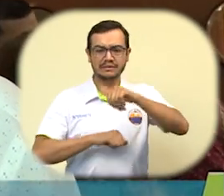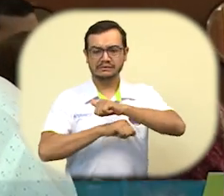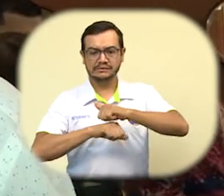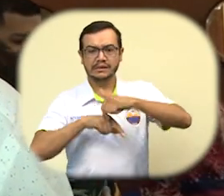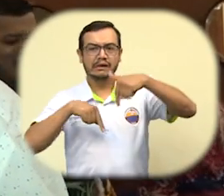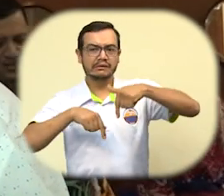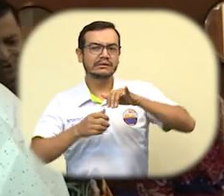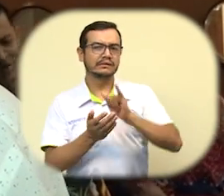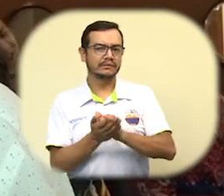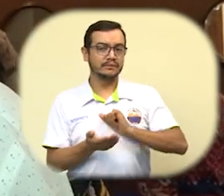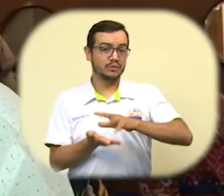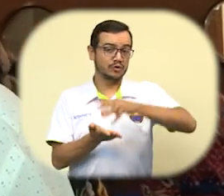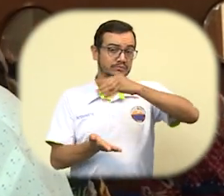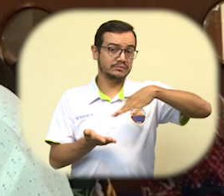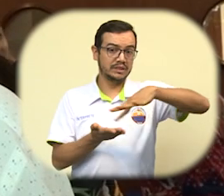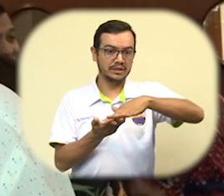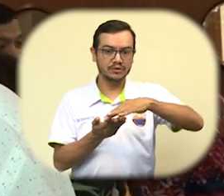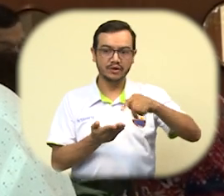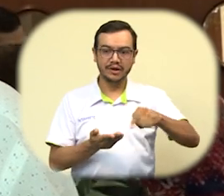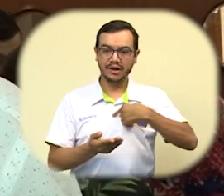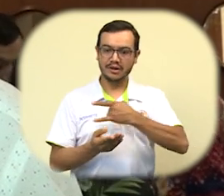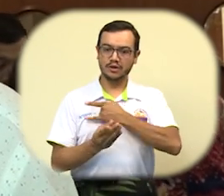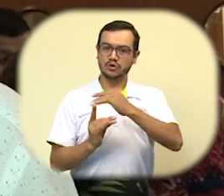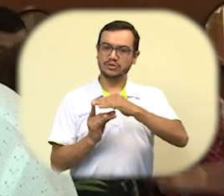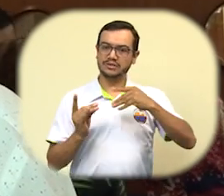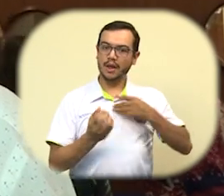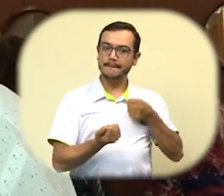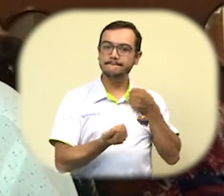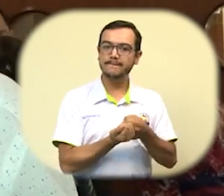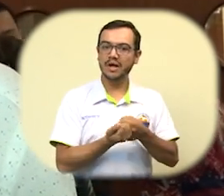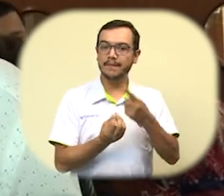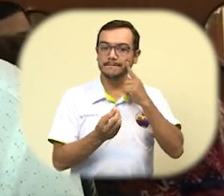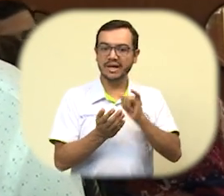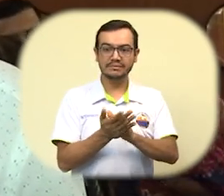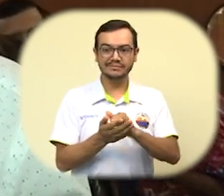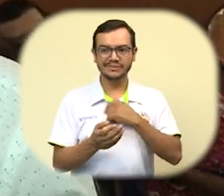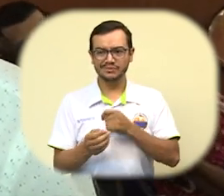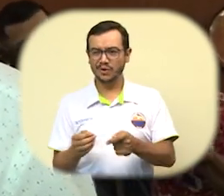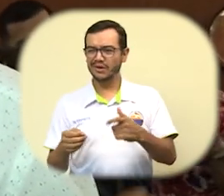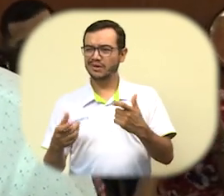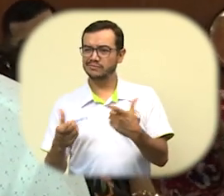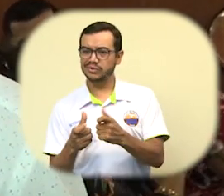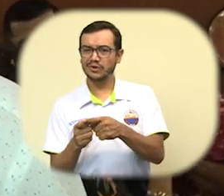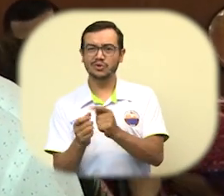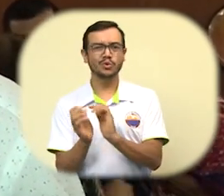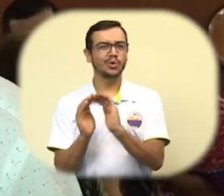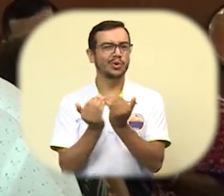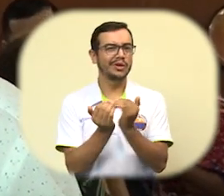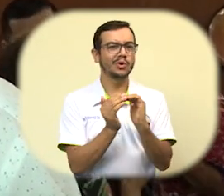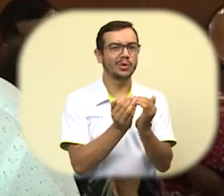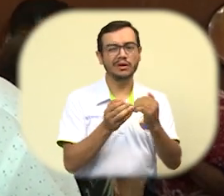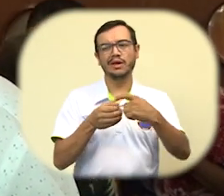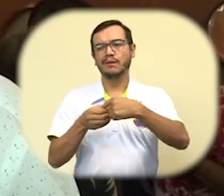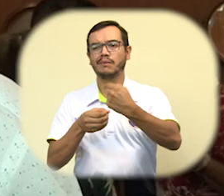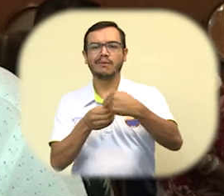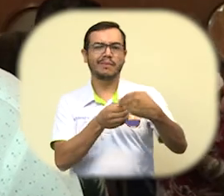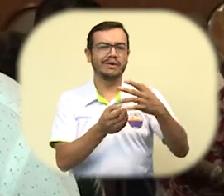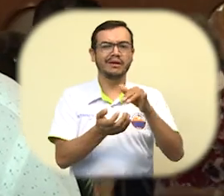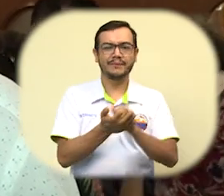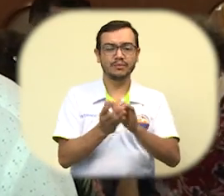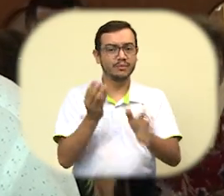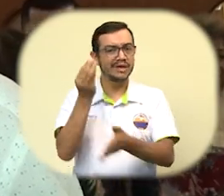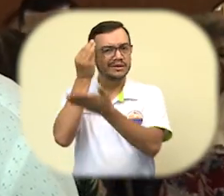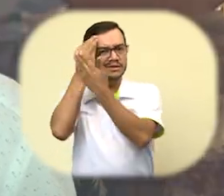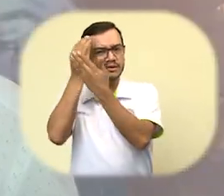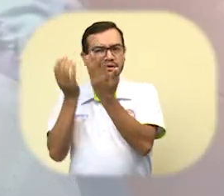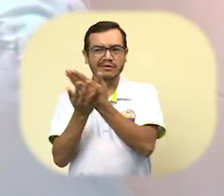¿no? Sobre todo en el departamento del Magdalena, con esos índices de escolaridad muy bajos y de pruebas